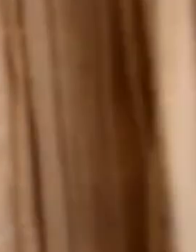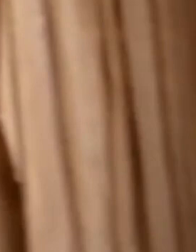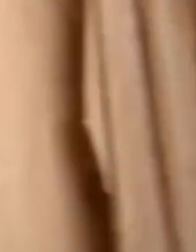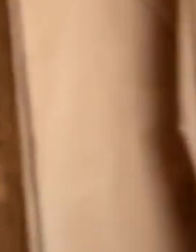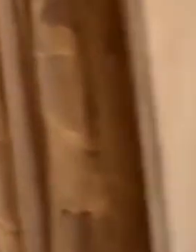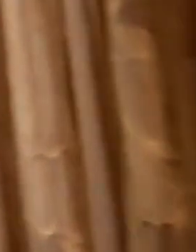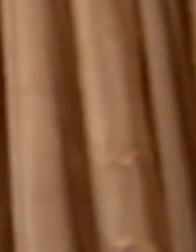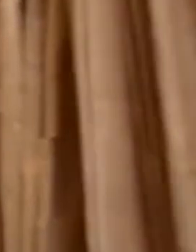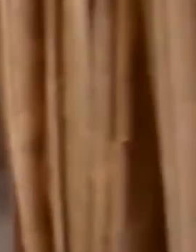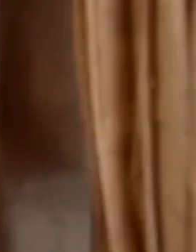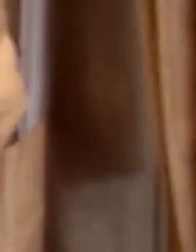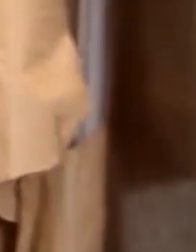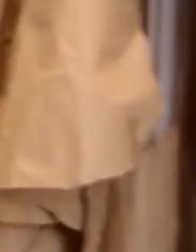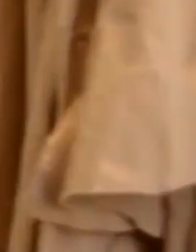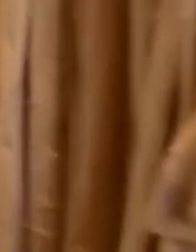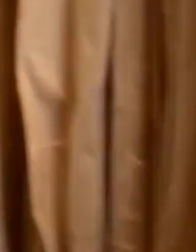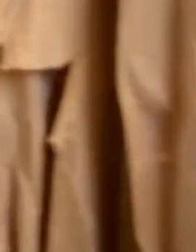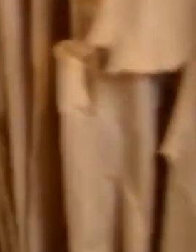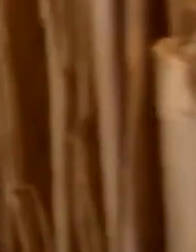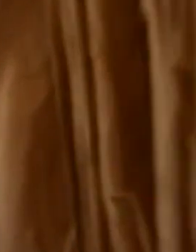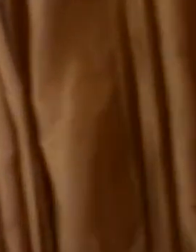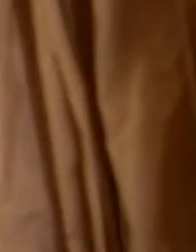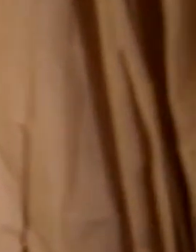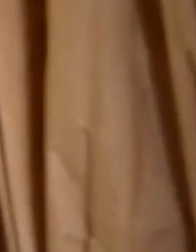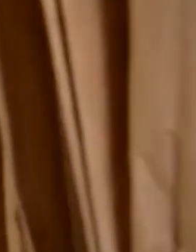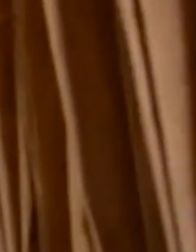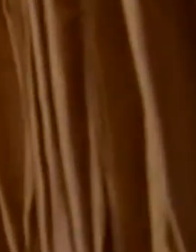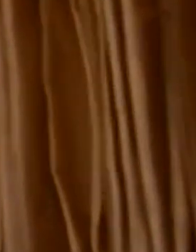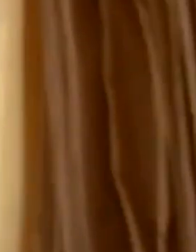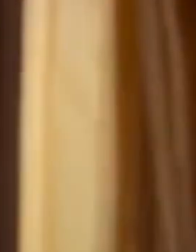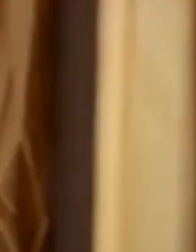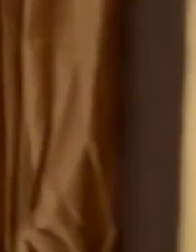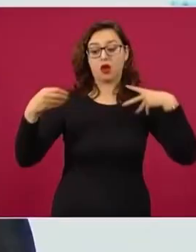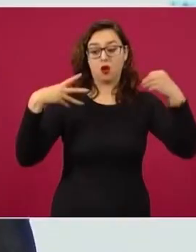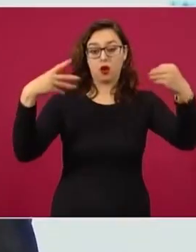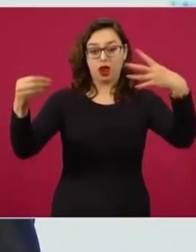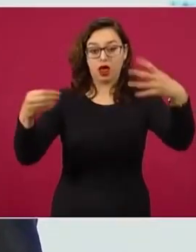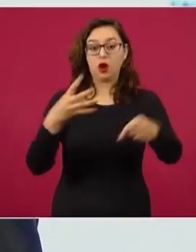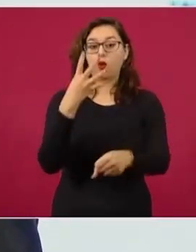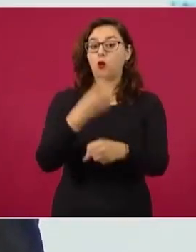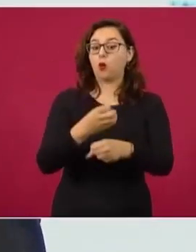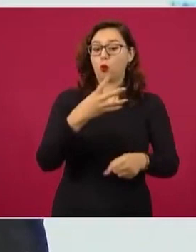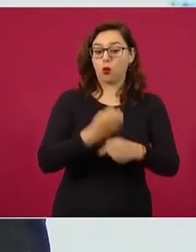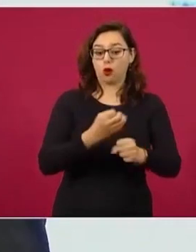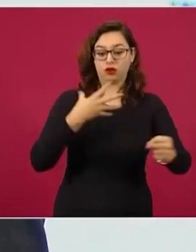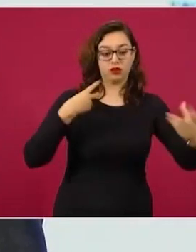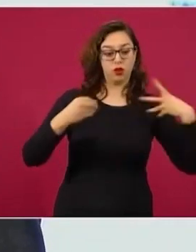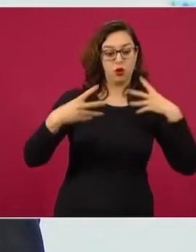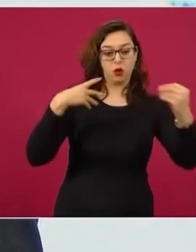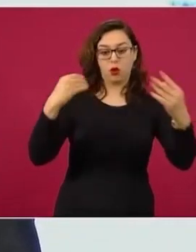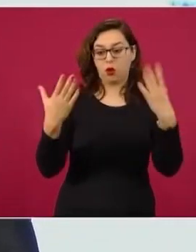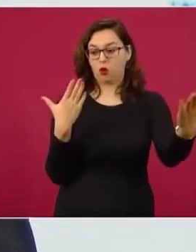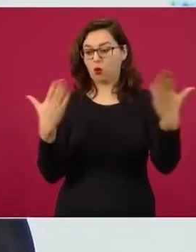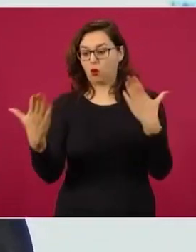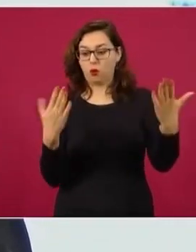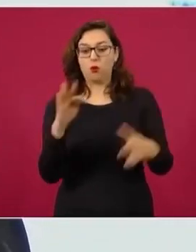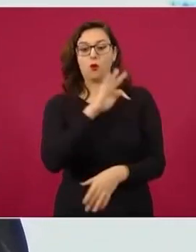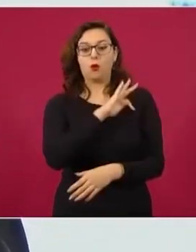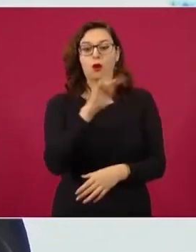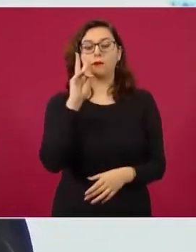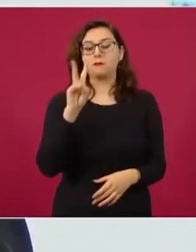de 43 normas oficiales mexicanas en salud propuso la revisión de 8